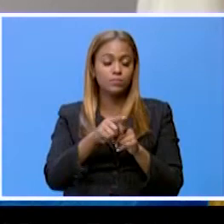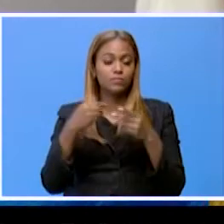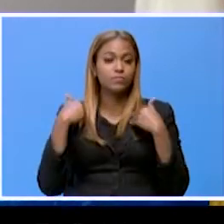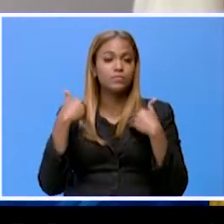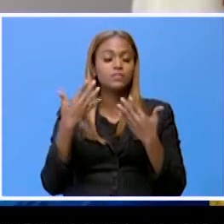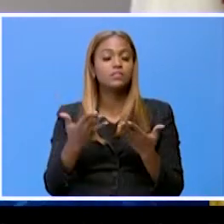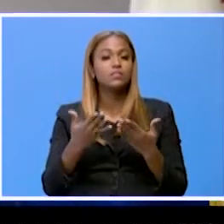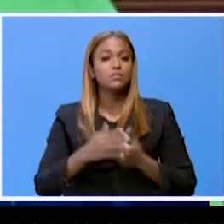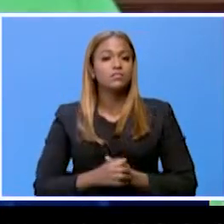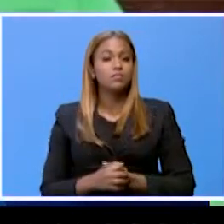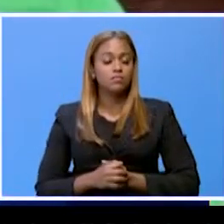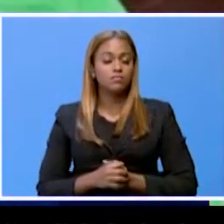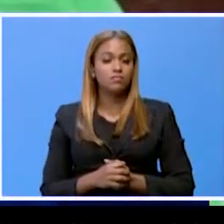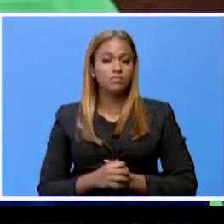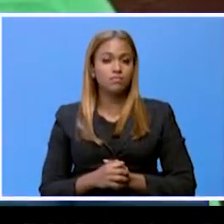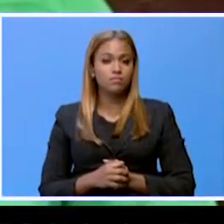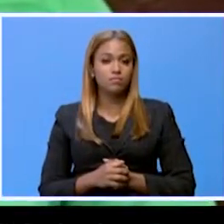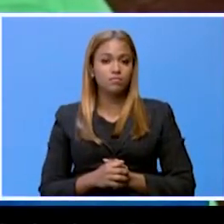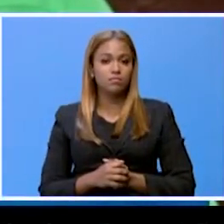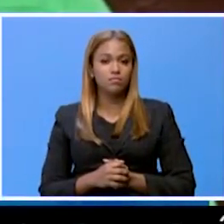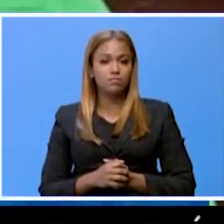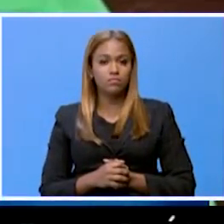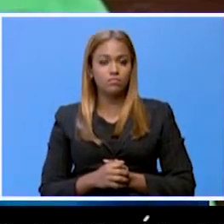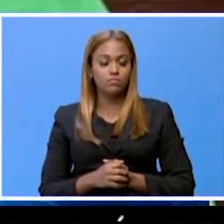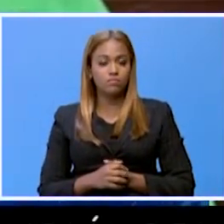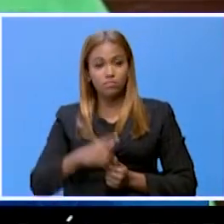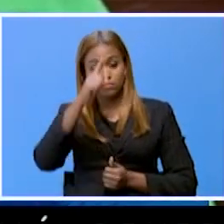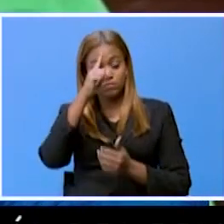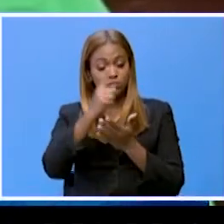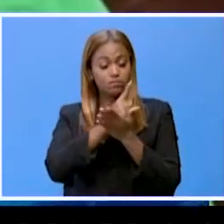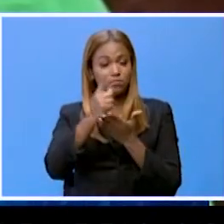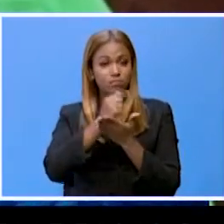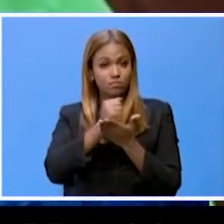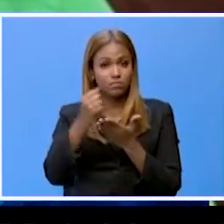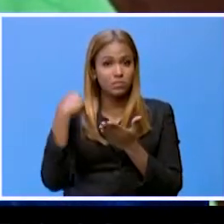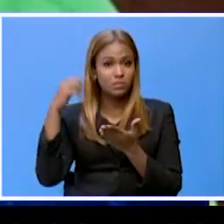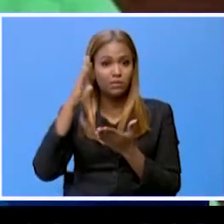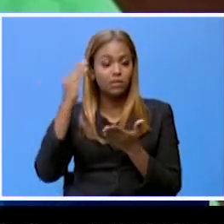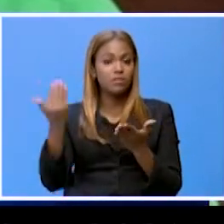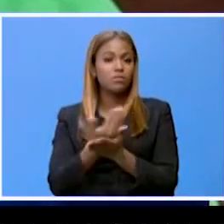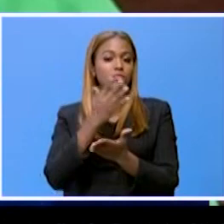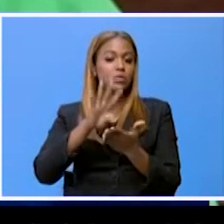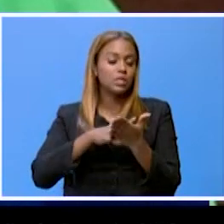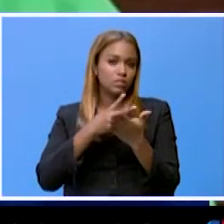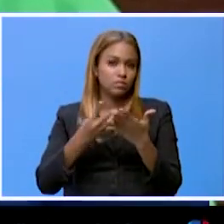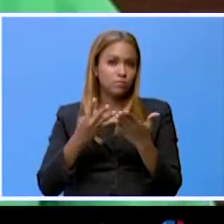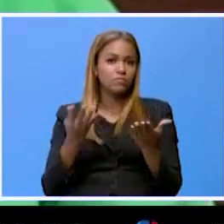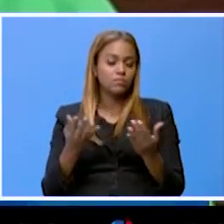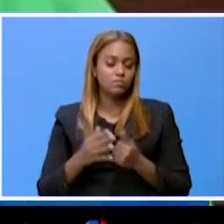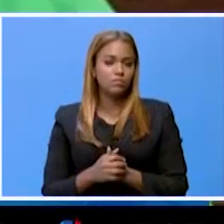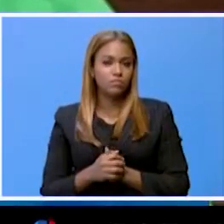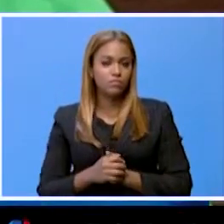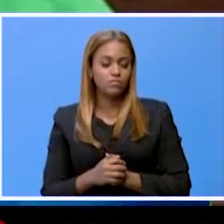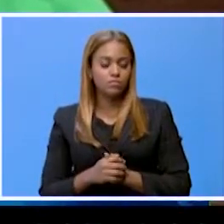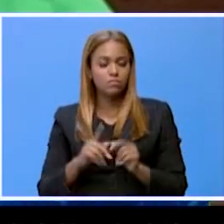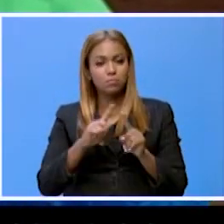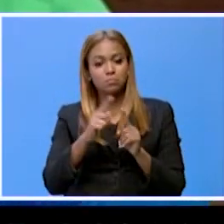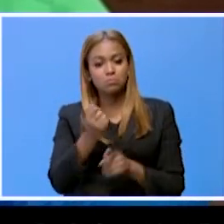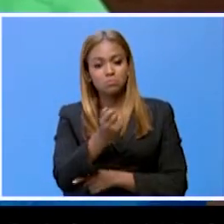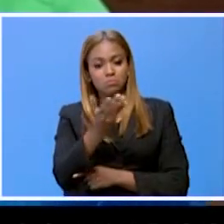su horario regular. Para Semana Santa vamos a seguir el mismo calendario, salvo que